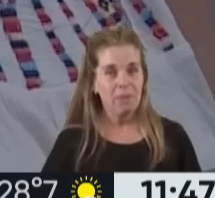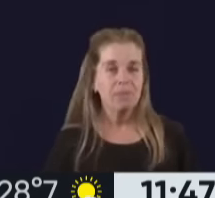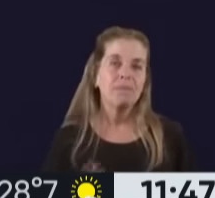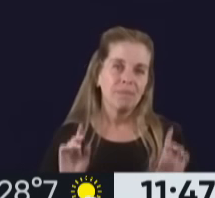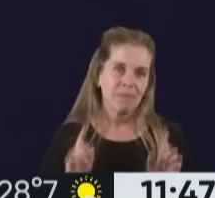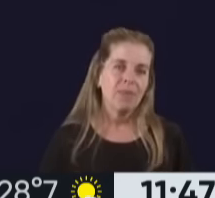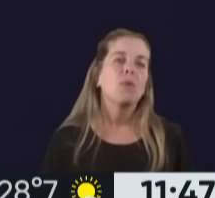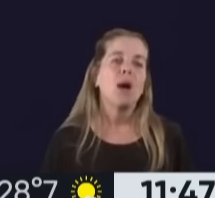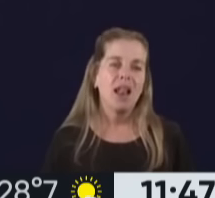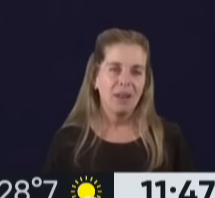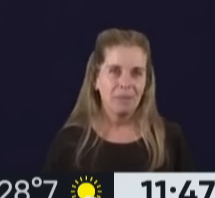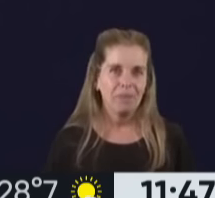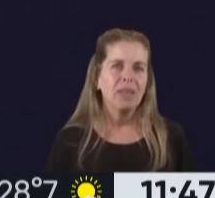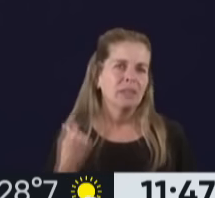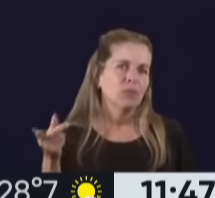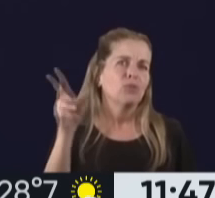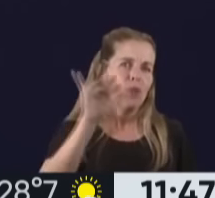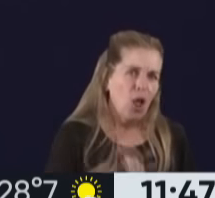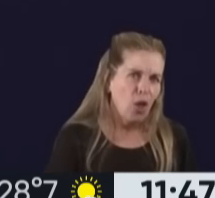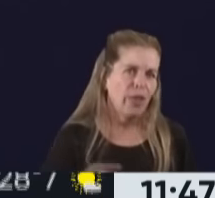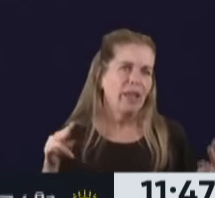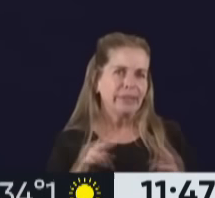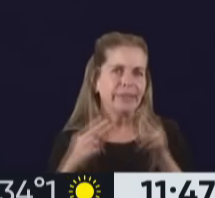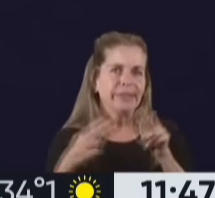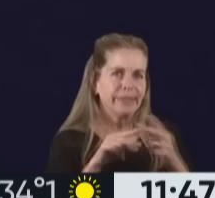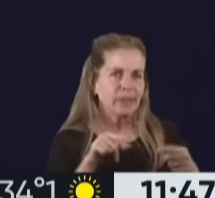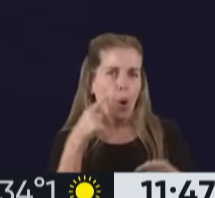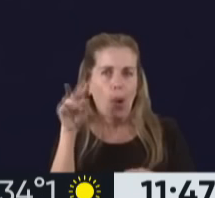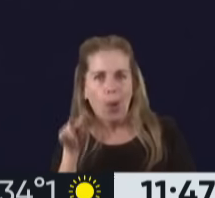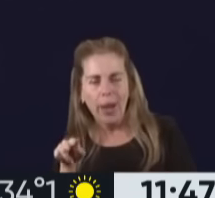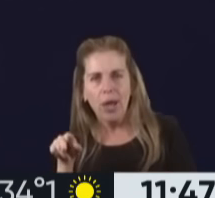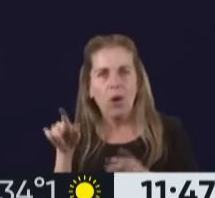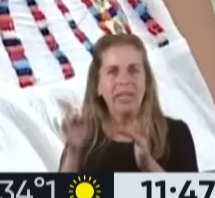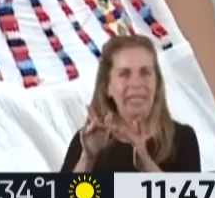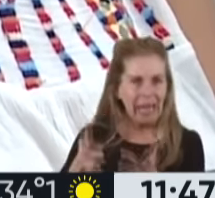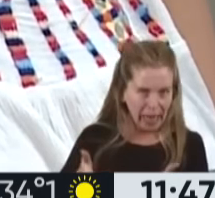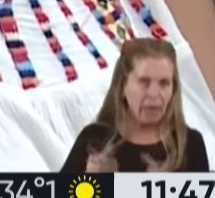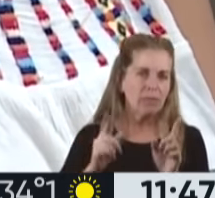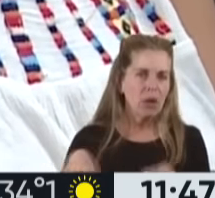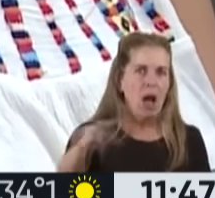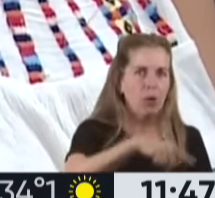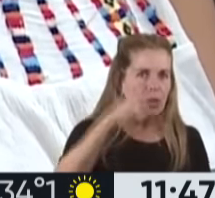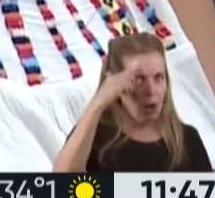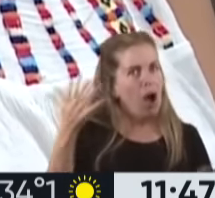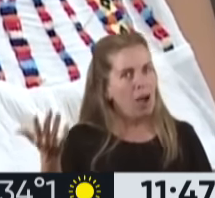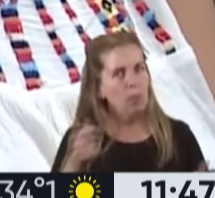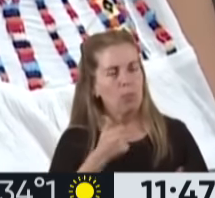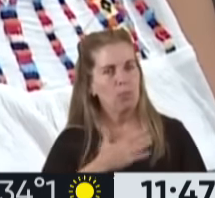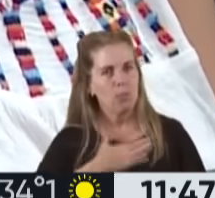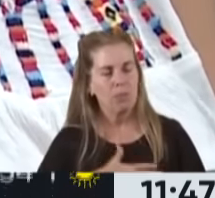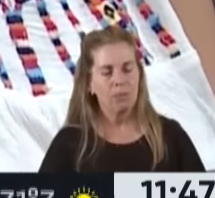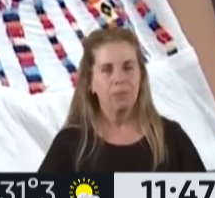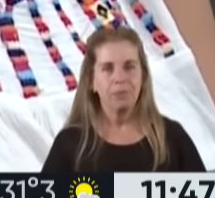pesar de que los tengo, habitualmente me los cruzo o los leo, pero los extraño. Me alegro. Espero que así sea. Te